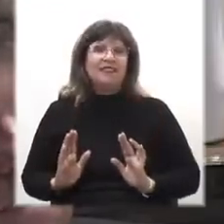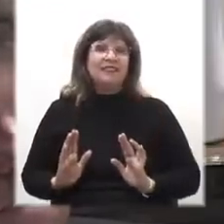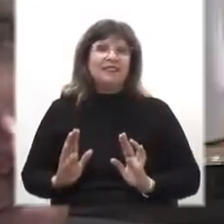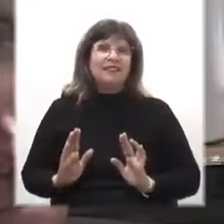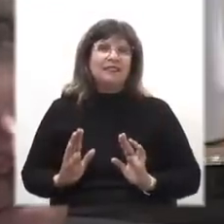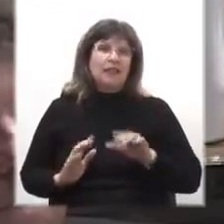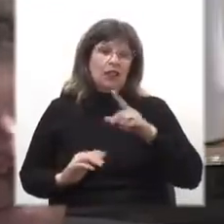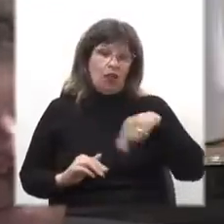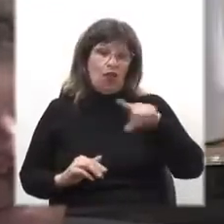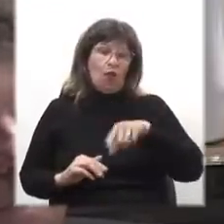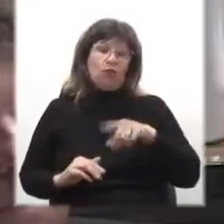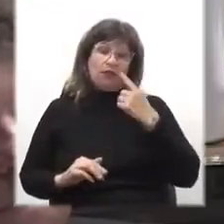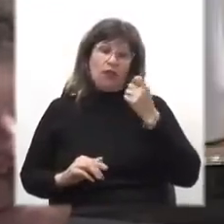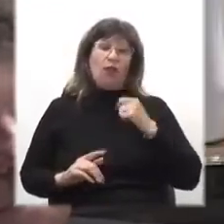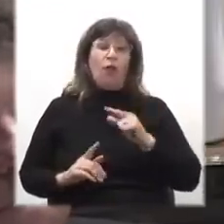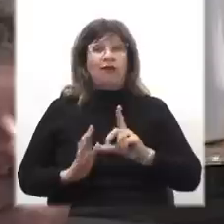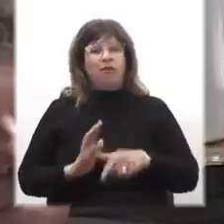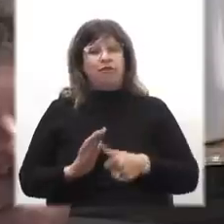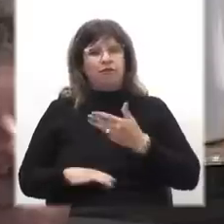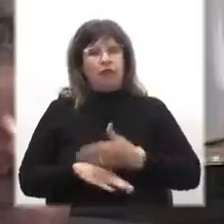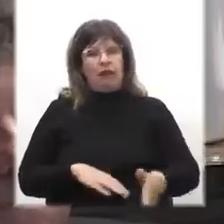Se dieron cuenta demasiado tarde.